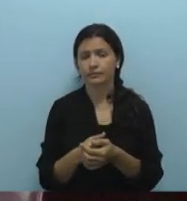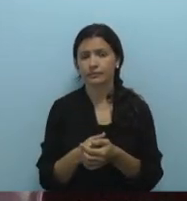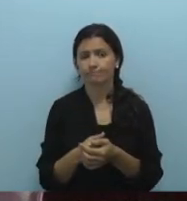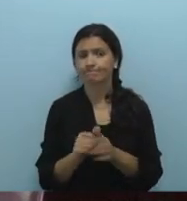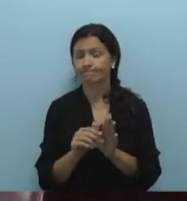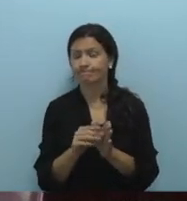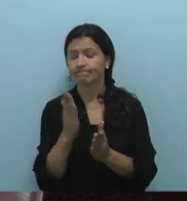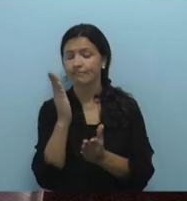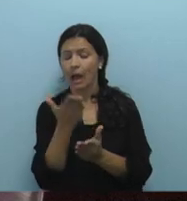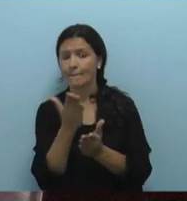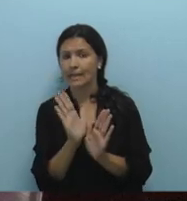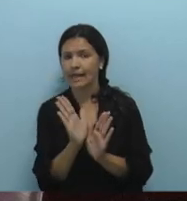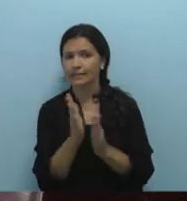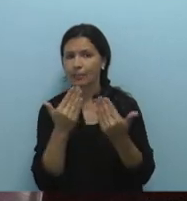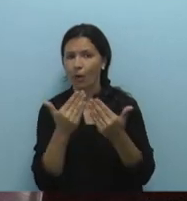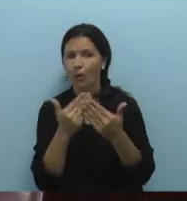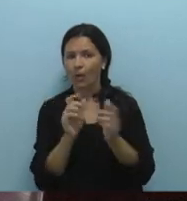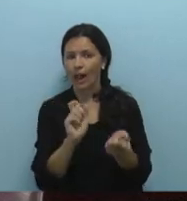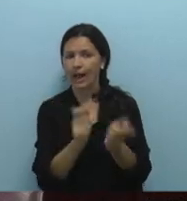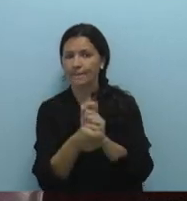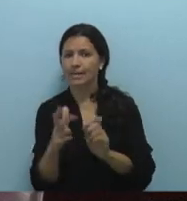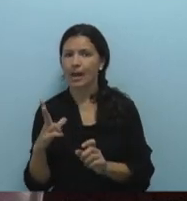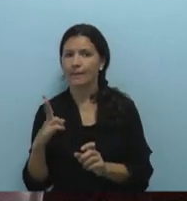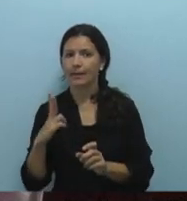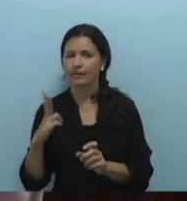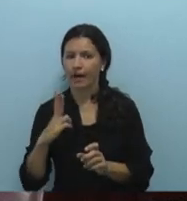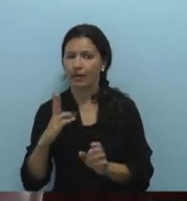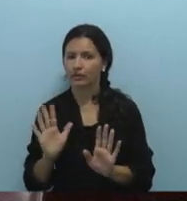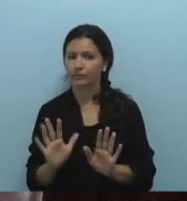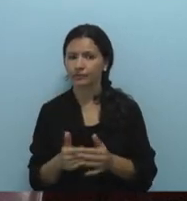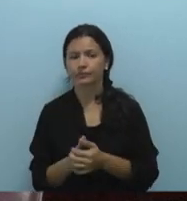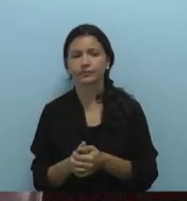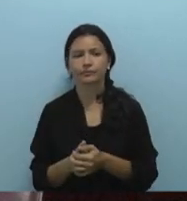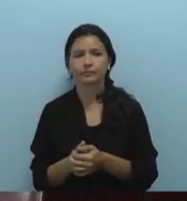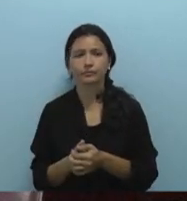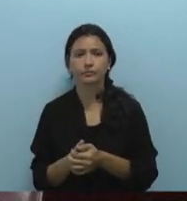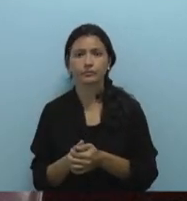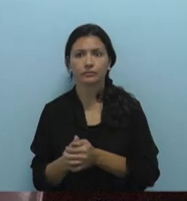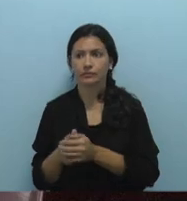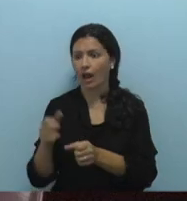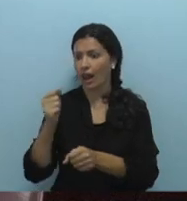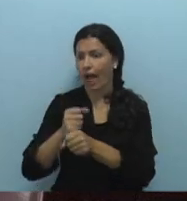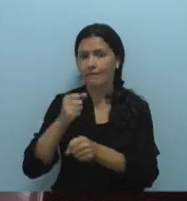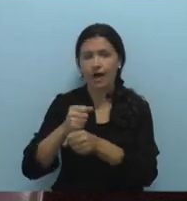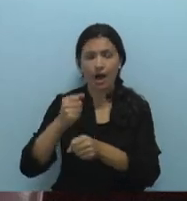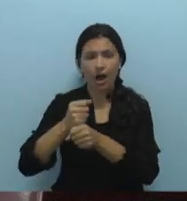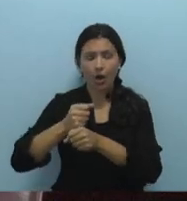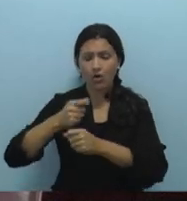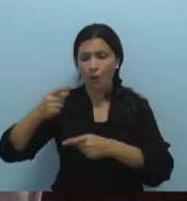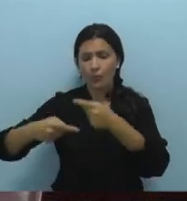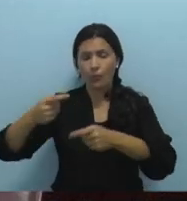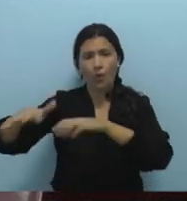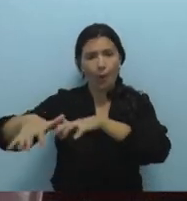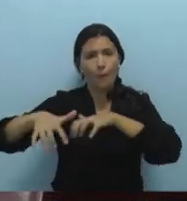amenaza más, sujeta a la privatización por decreto. La producción y el empleo que siguen por el piso. El